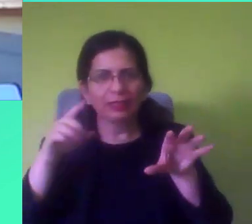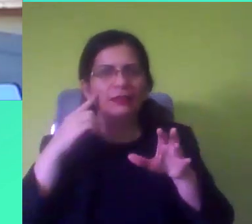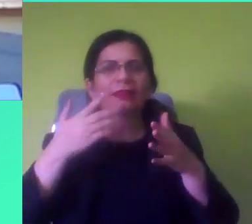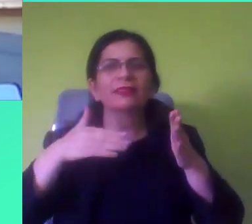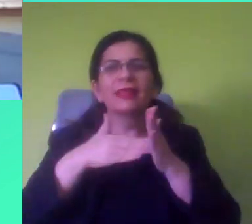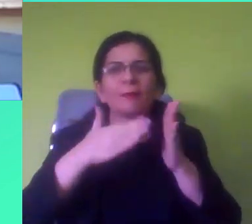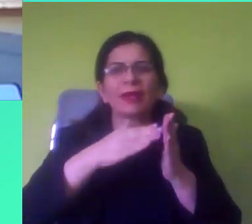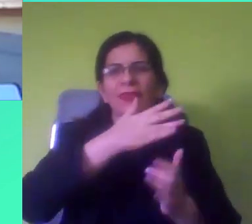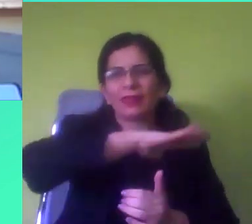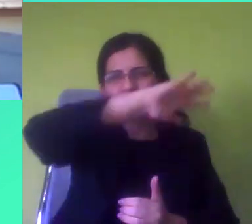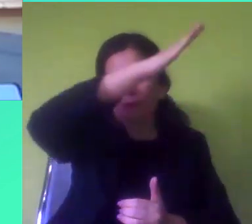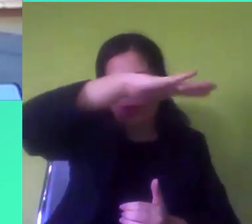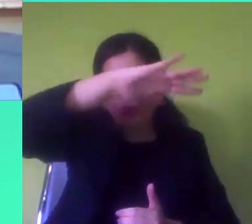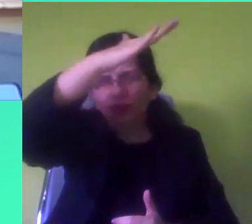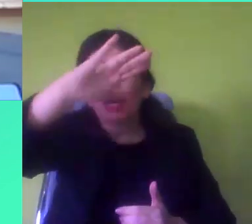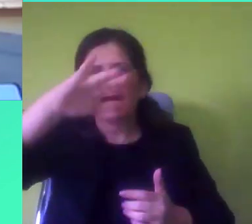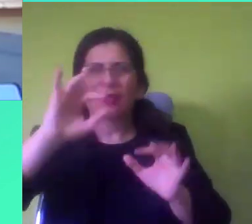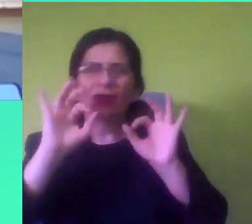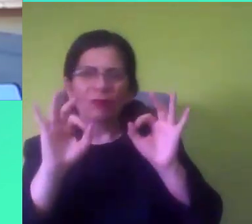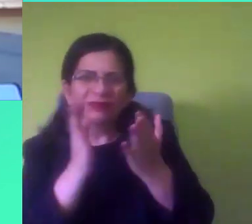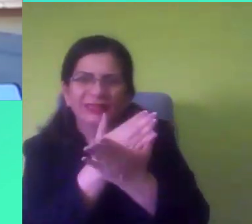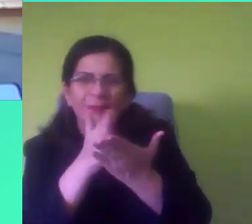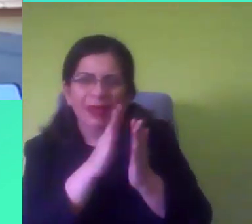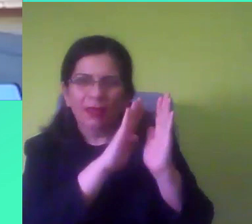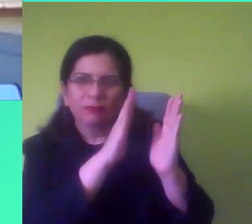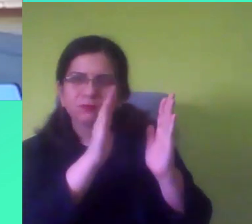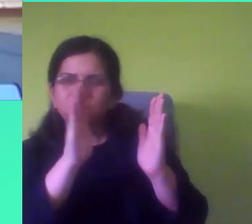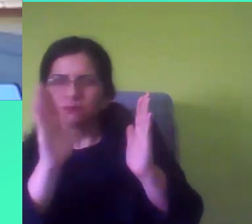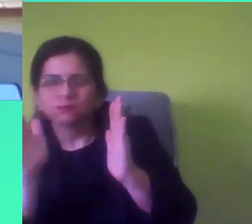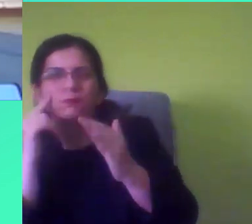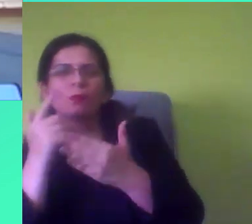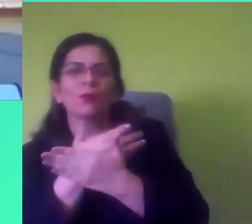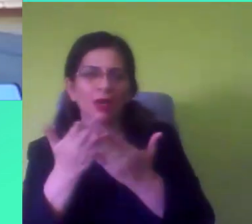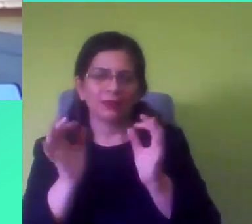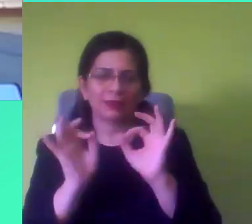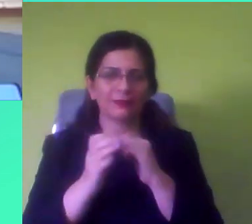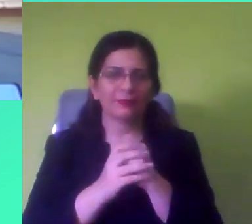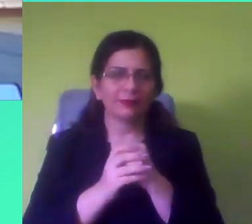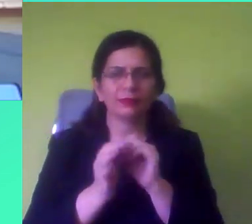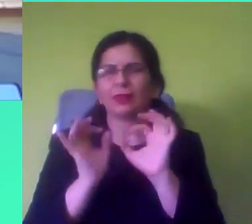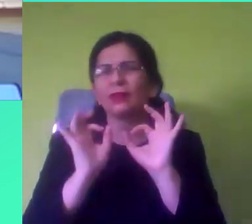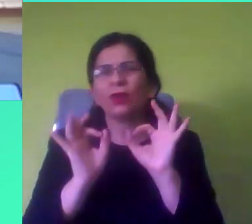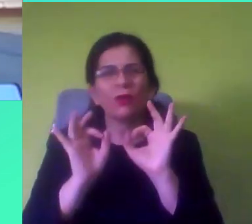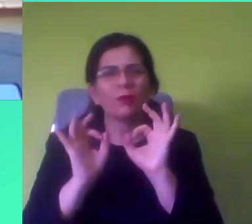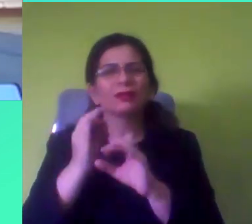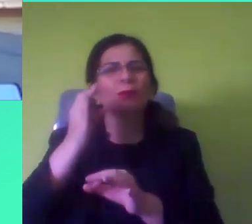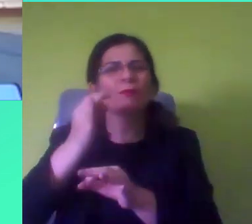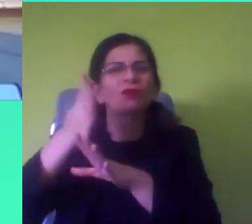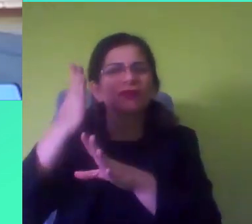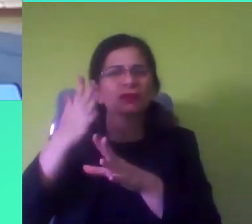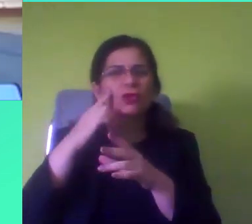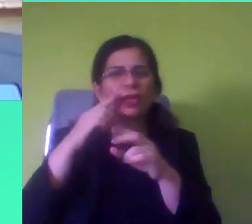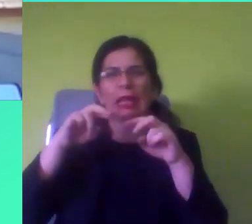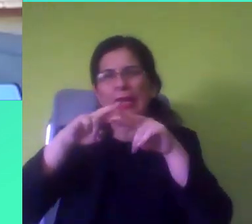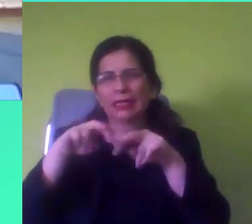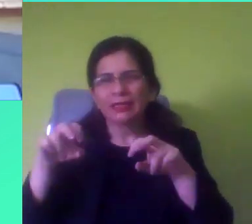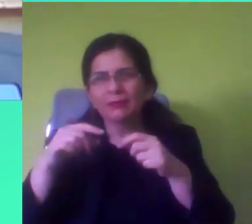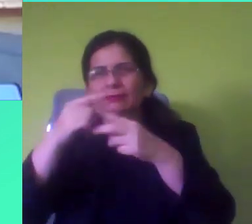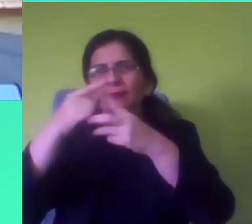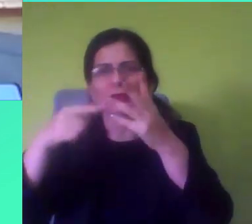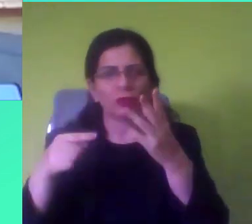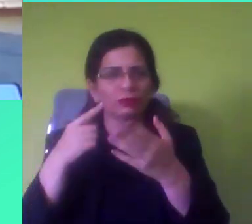cuenca de los inventarios, y en esos informes ya la información es técnica, entonces ya hablamos de